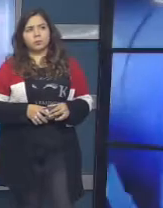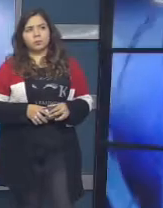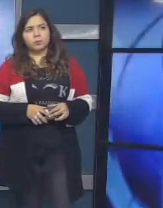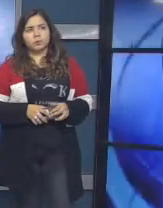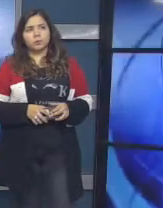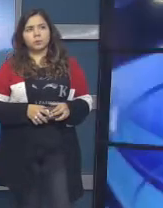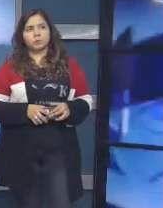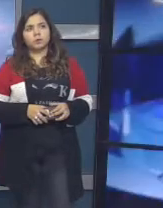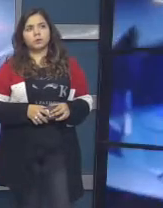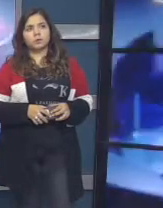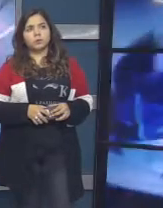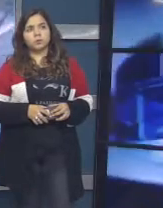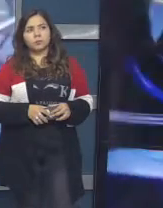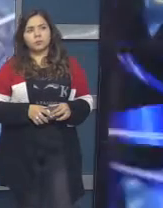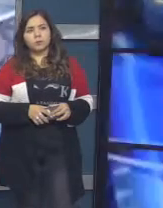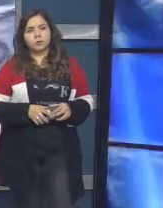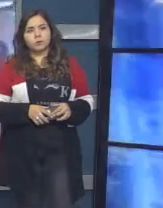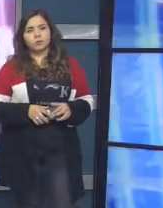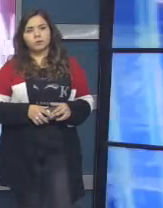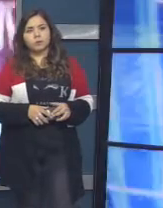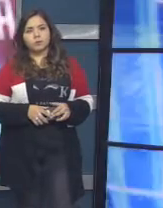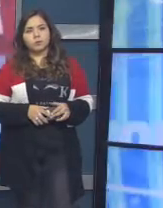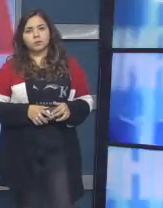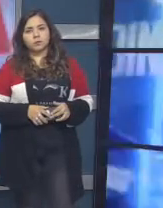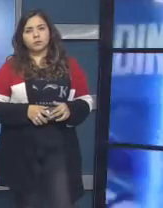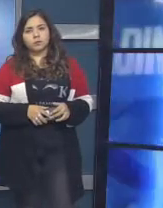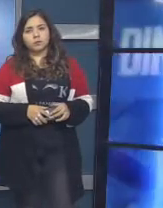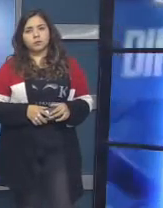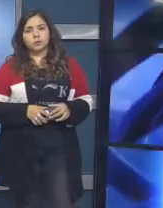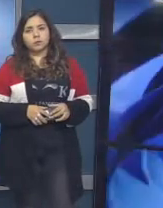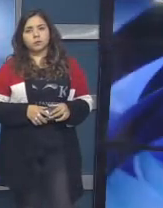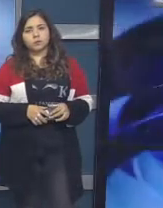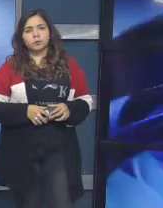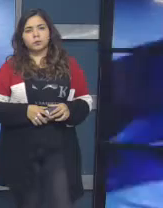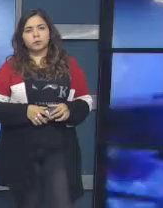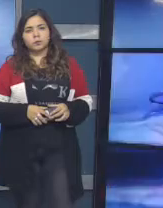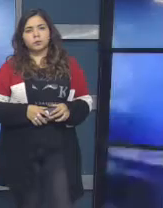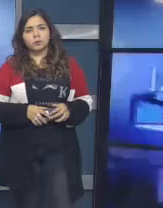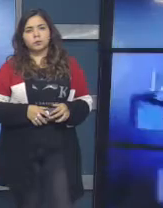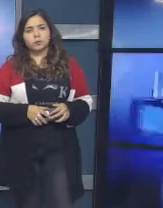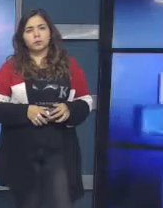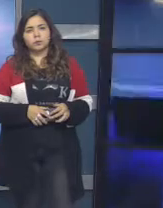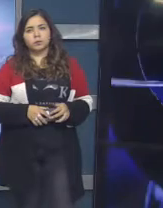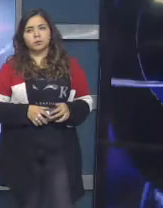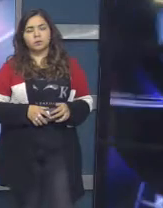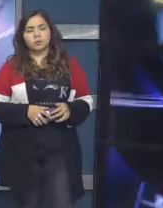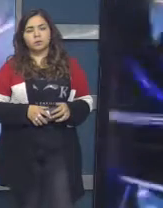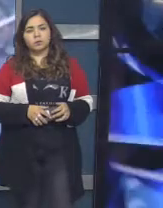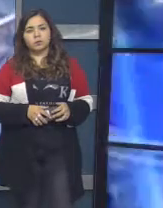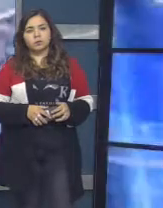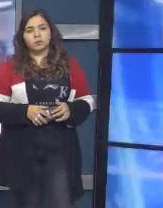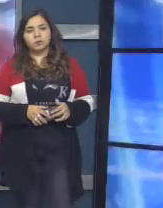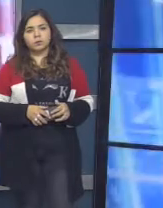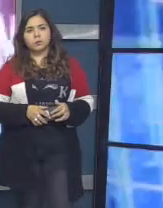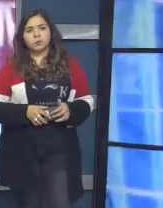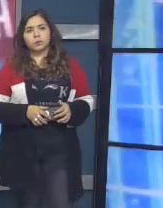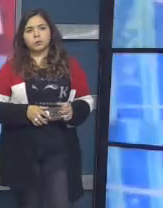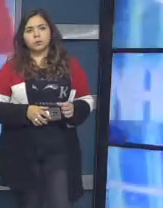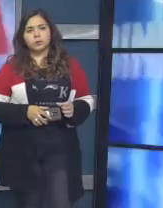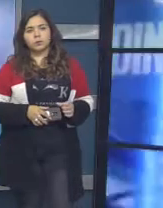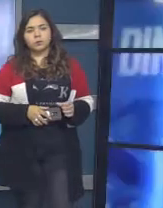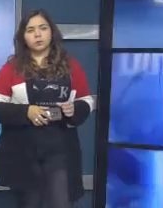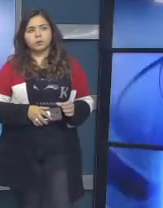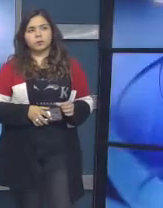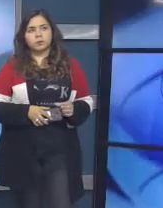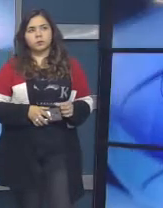nuestra provincia. Tampoco sabemos cuáles son los protocolos que van a haber de provincia a provincia. Si cuando